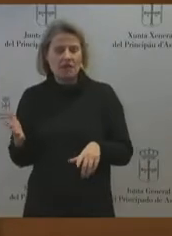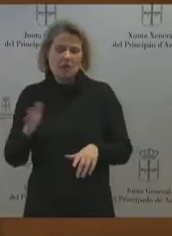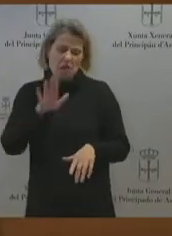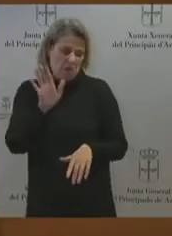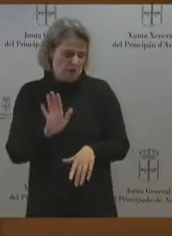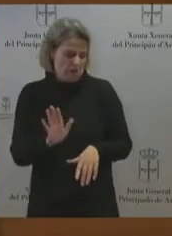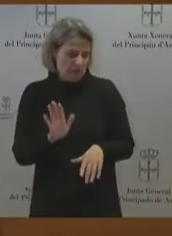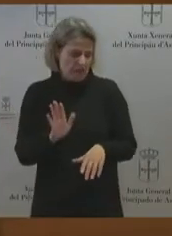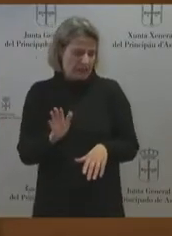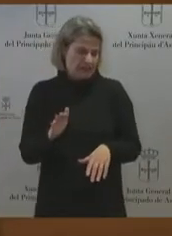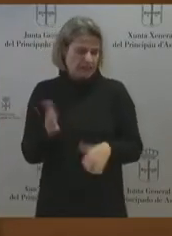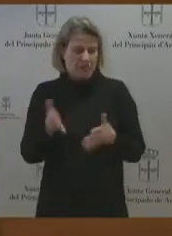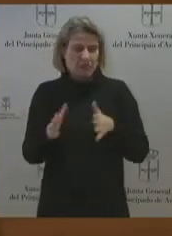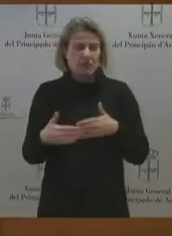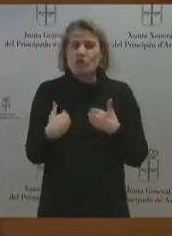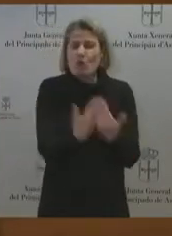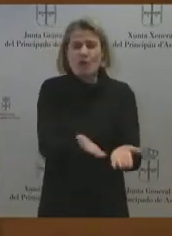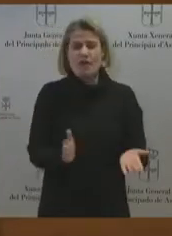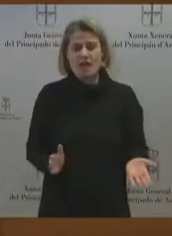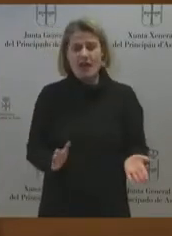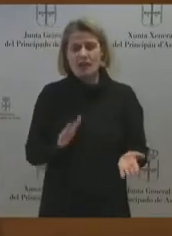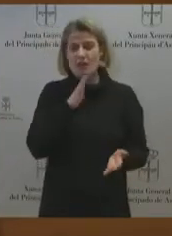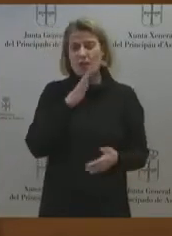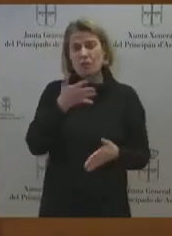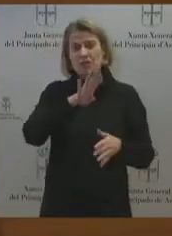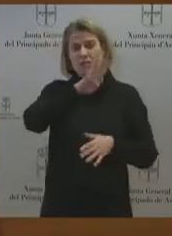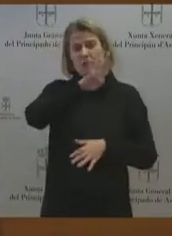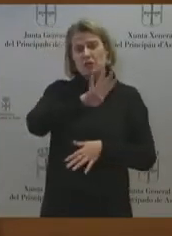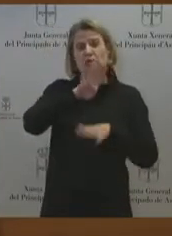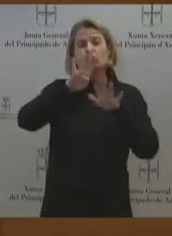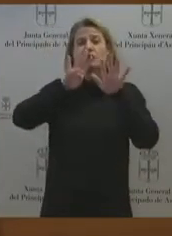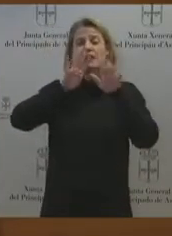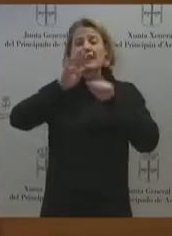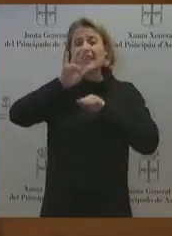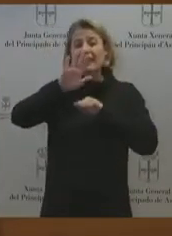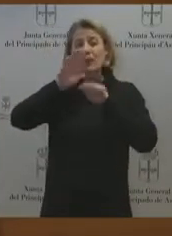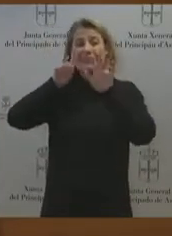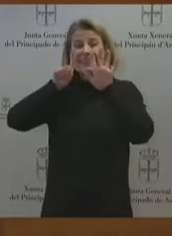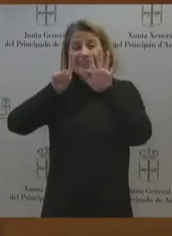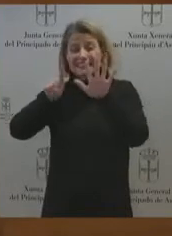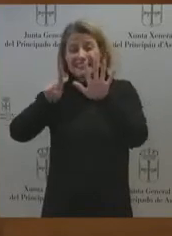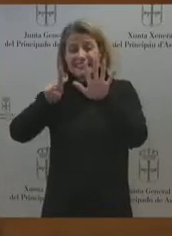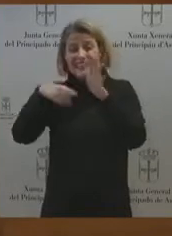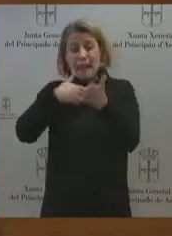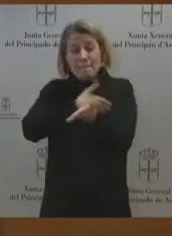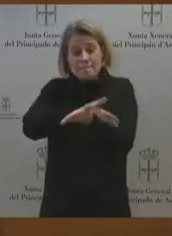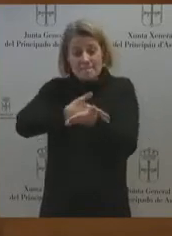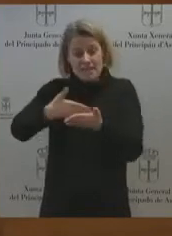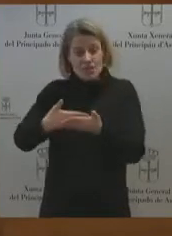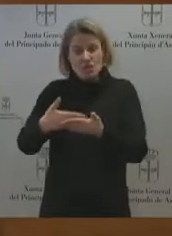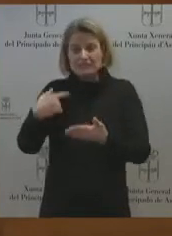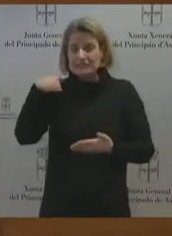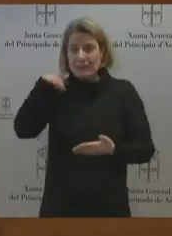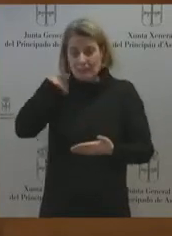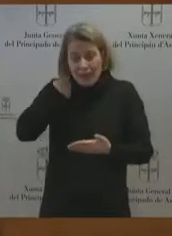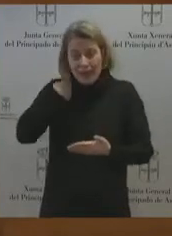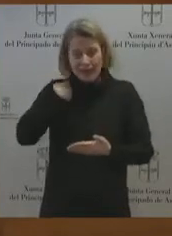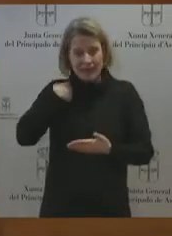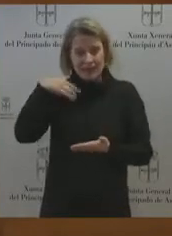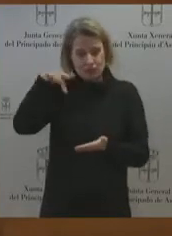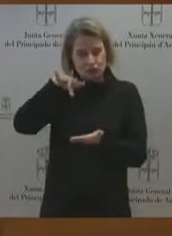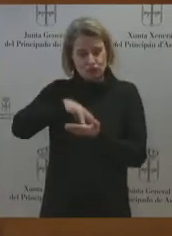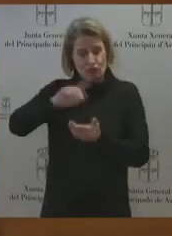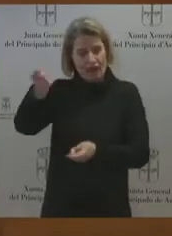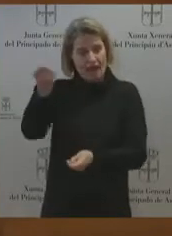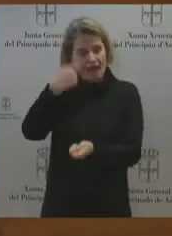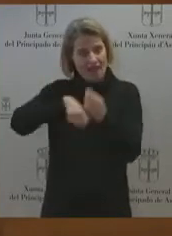hubo 456 millones de pérdidas del Estado en la venta de esta empresa. ¿Y por qué? Porque cuando se